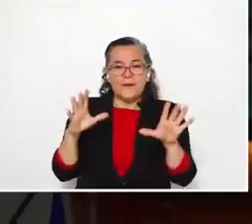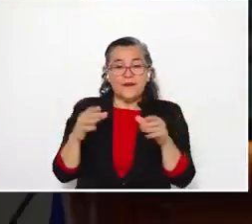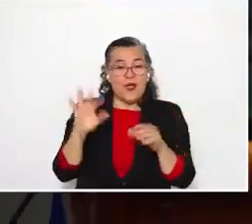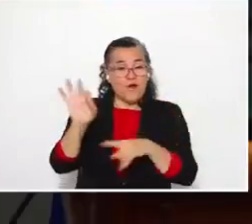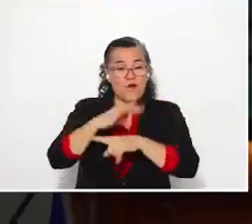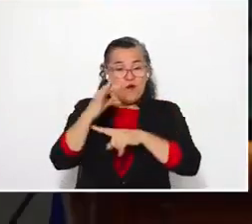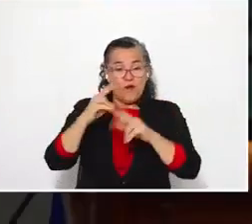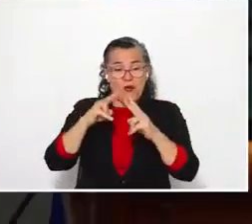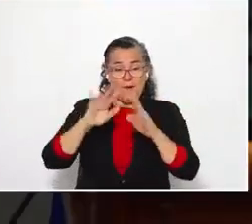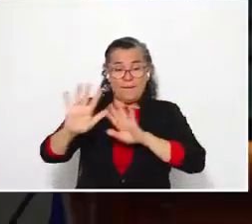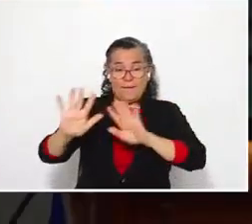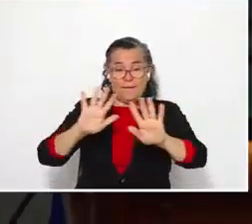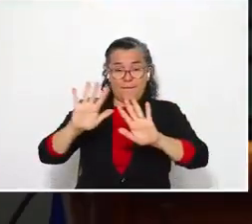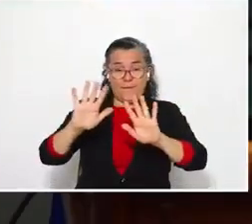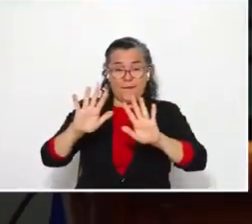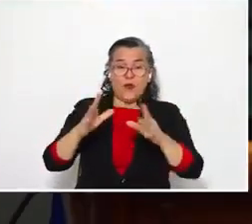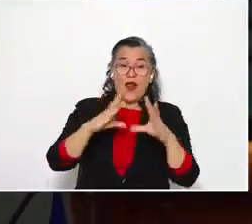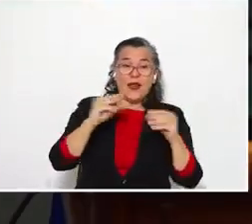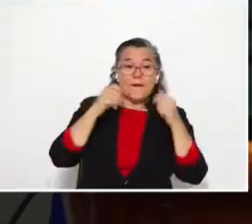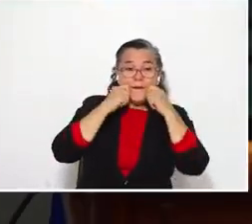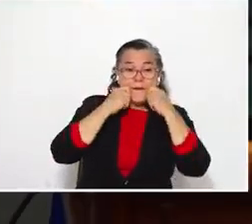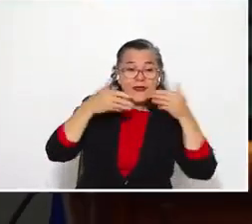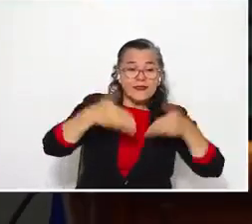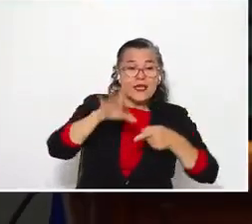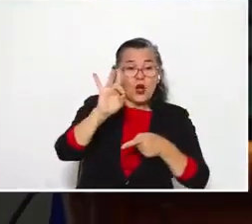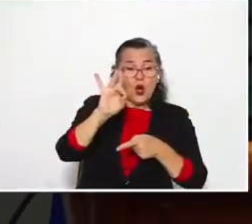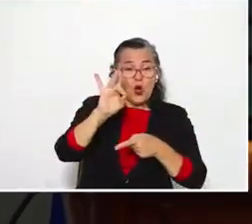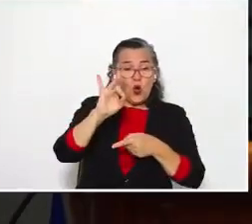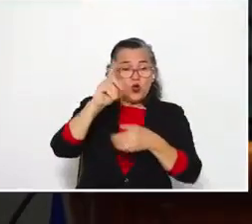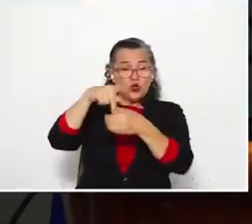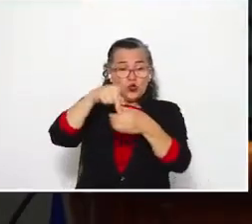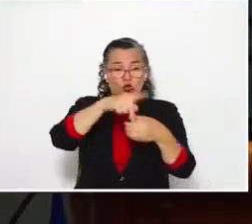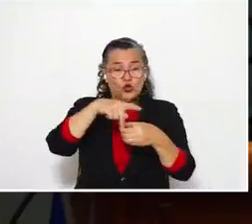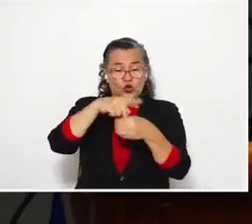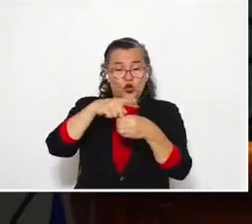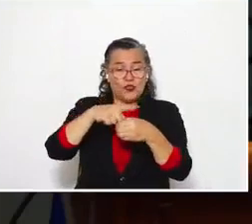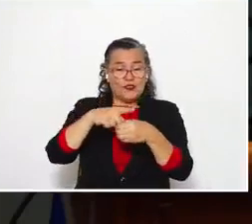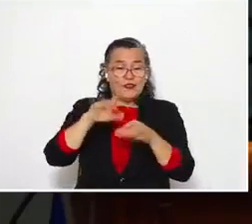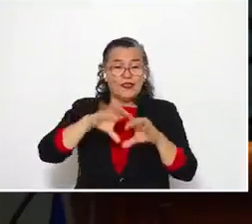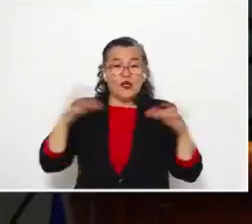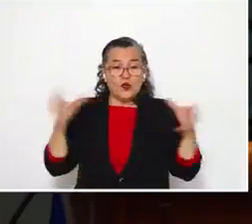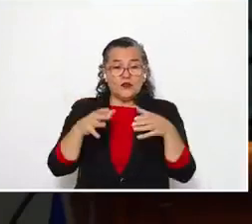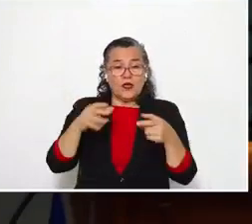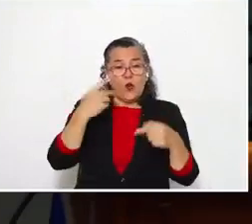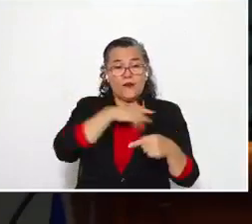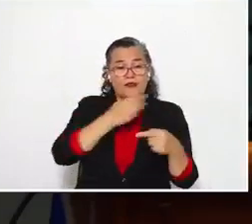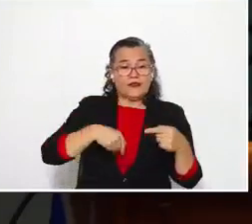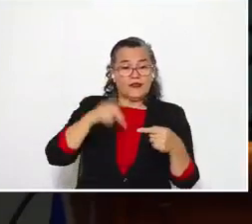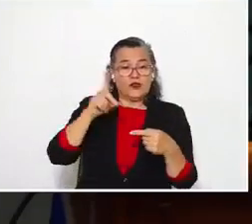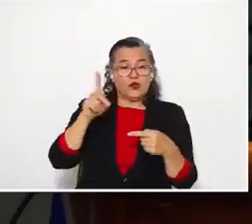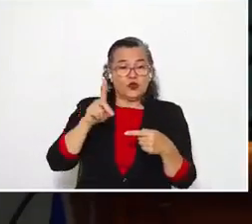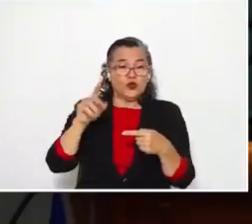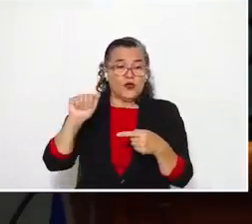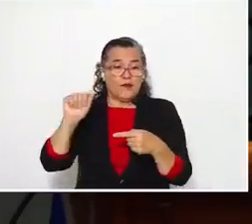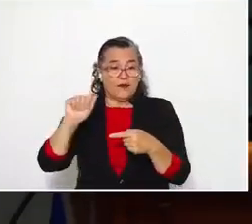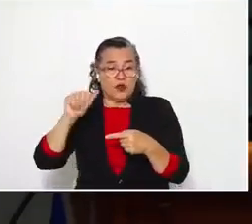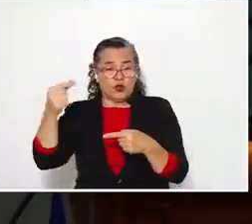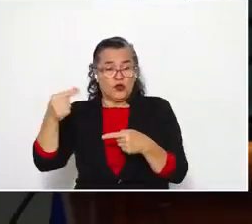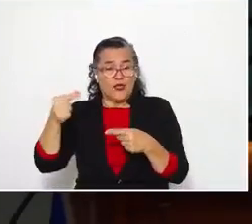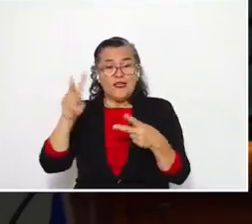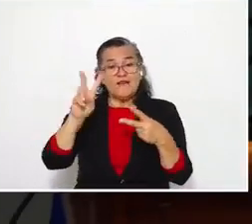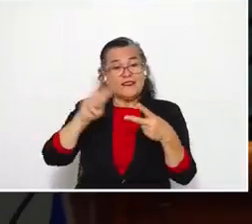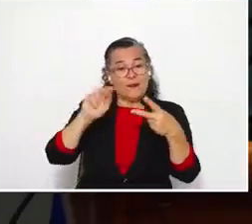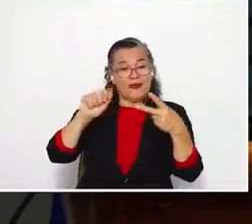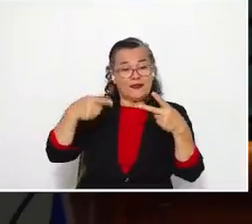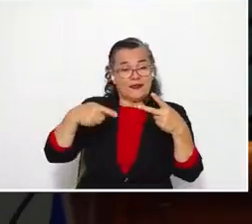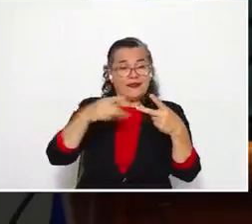manera virtual o presencial los 8 integrantes del Consejo Nacional de Acreditación: el presidente, Dr. Ronald Álvarez González; la